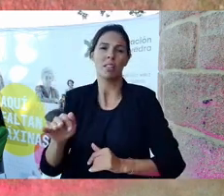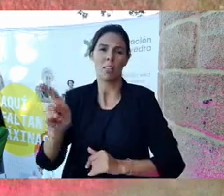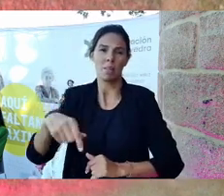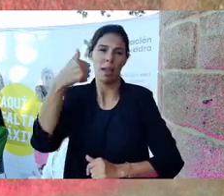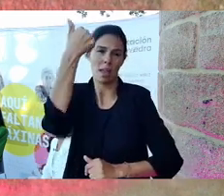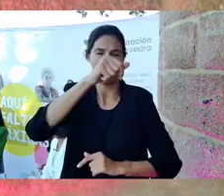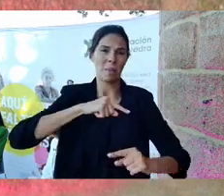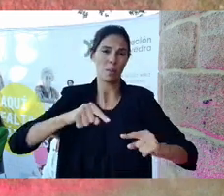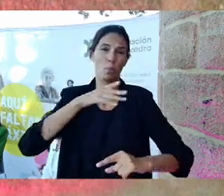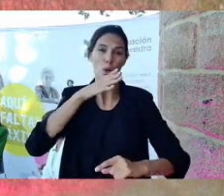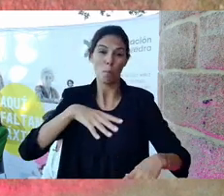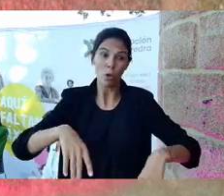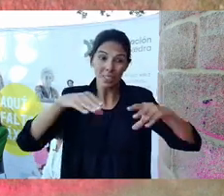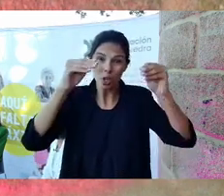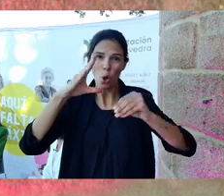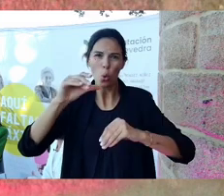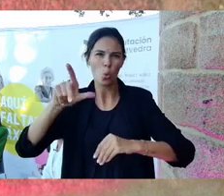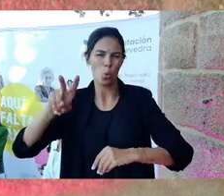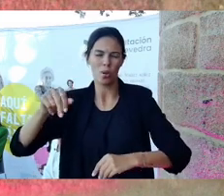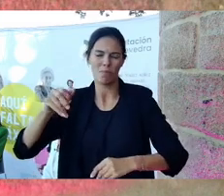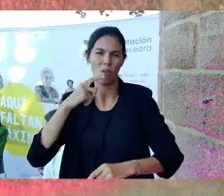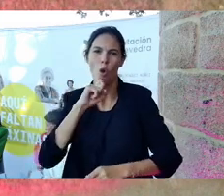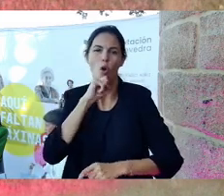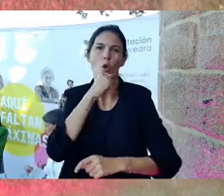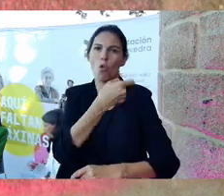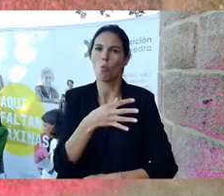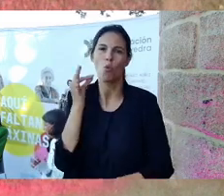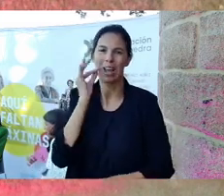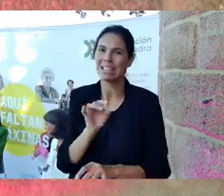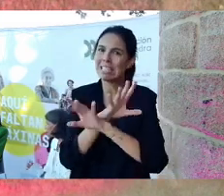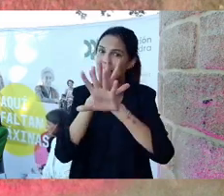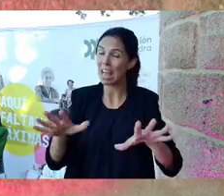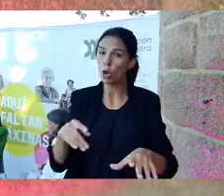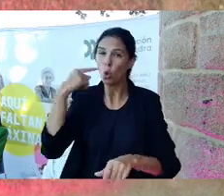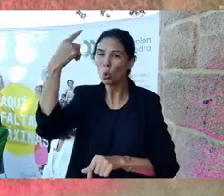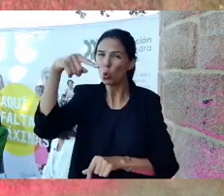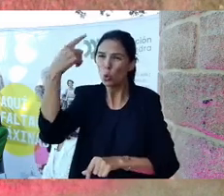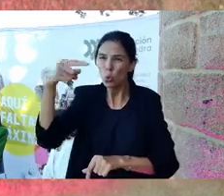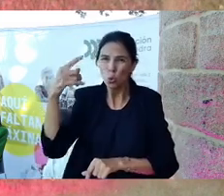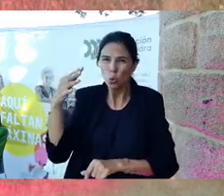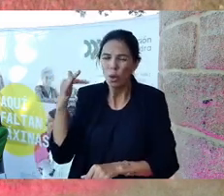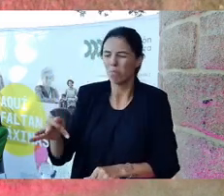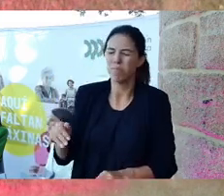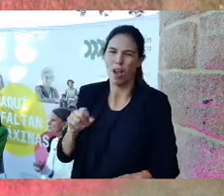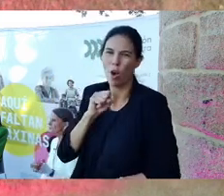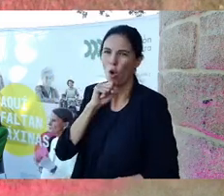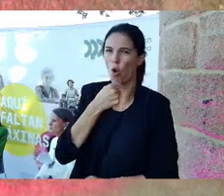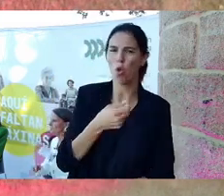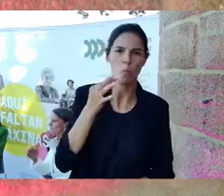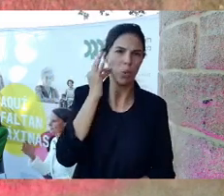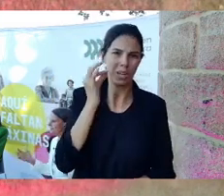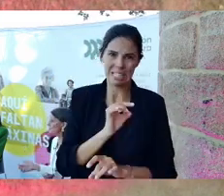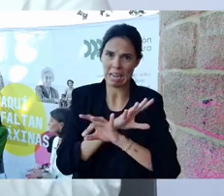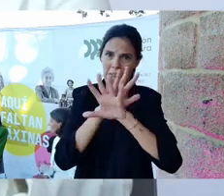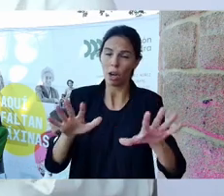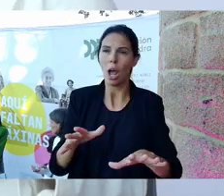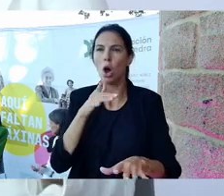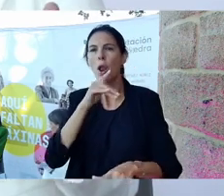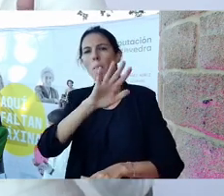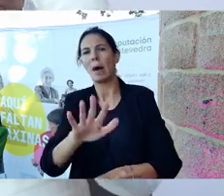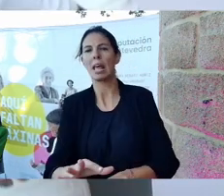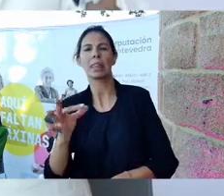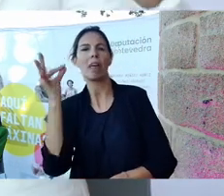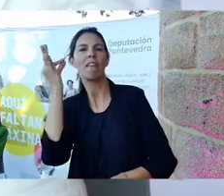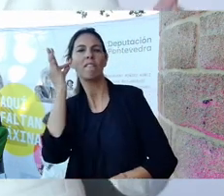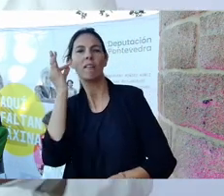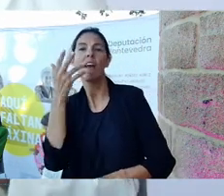el machismo con ella, porque el monasterio de Cluny fue terriblemente misógino y la cultura franca era terriblemente misógina. Ahora nos creemos